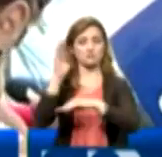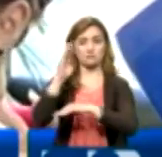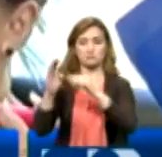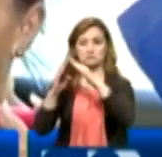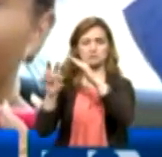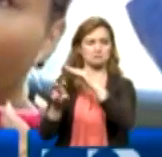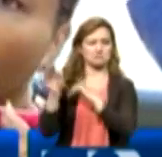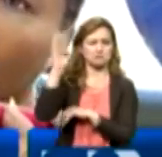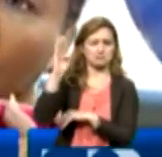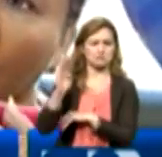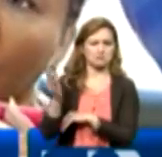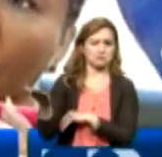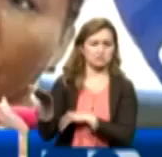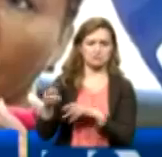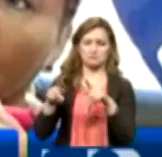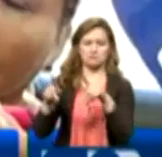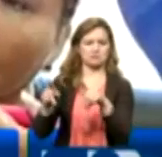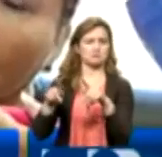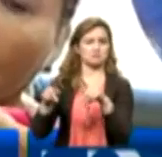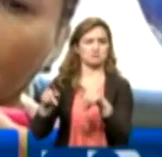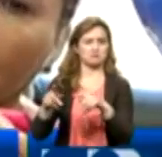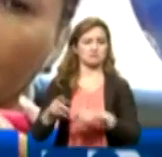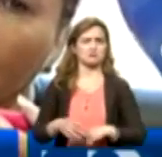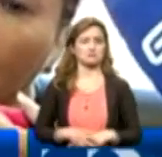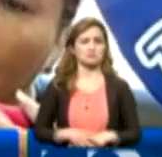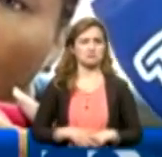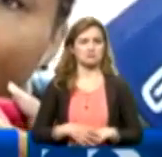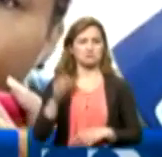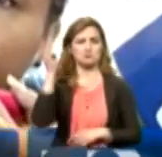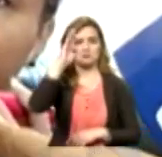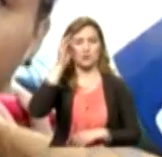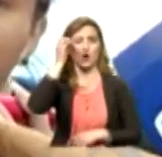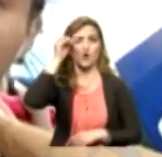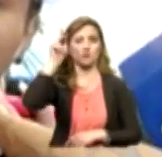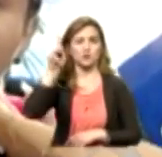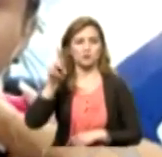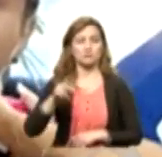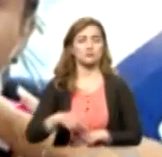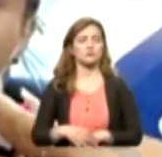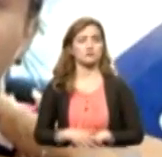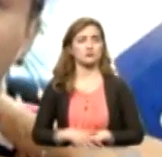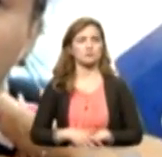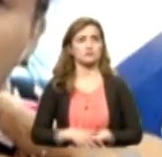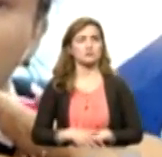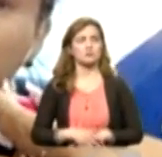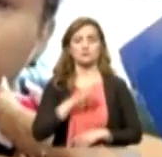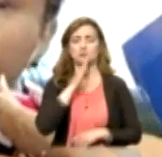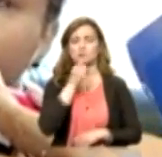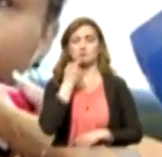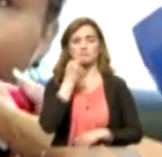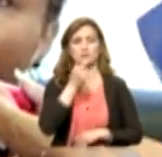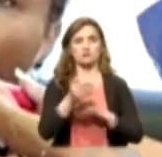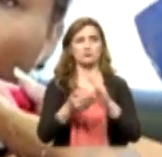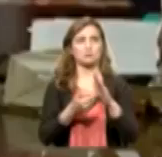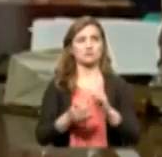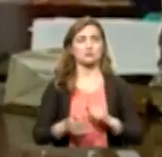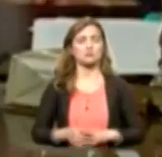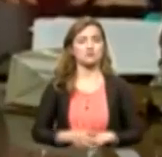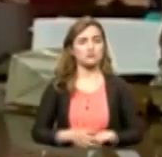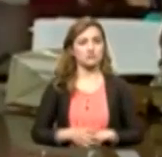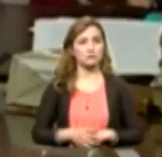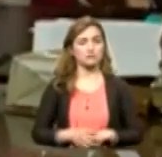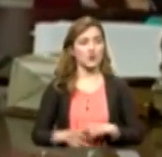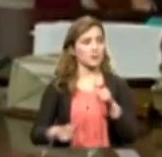allí y nunca se le dio haber conseguido asilo. Esa es mi opinión, la he dicho muchas veces y la reitero el día de hoy. Para